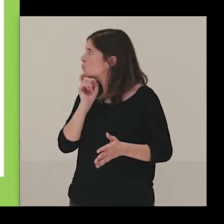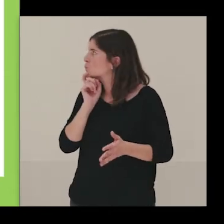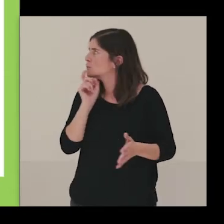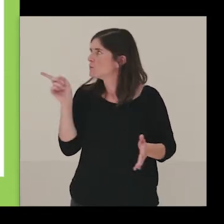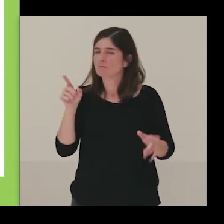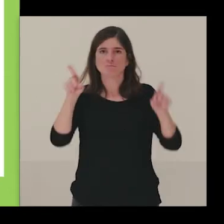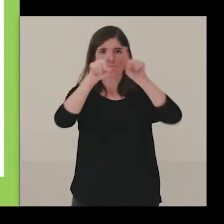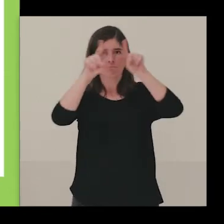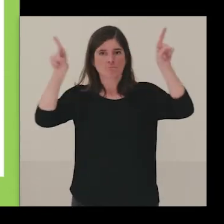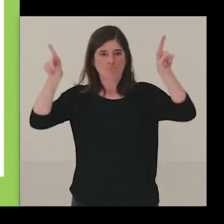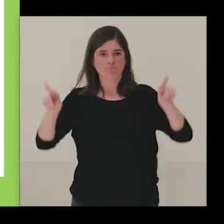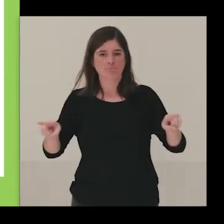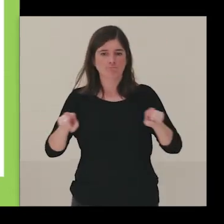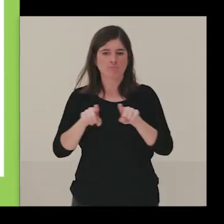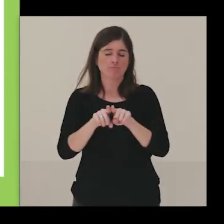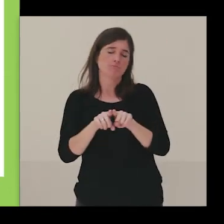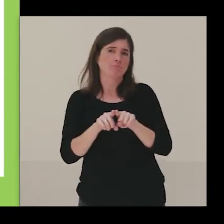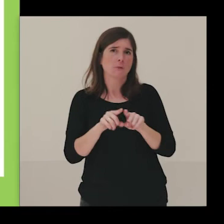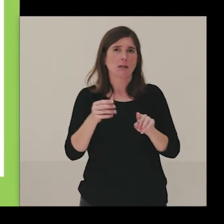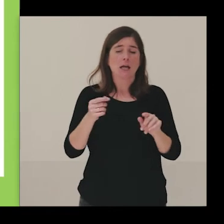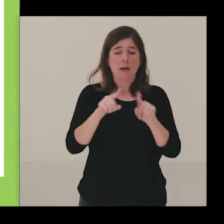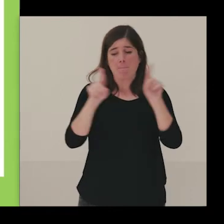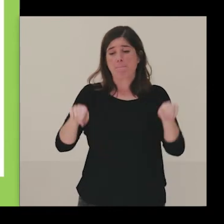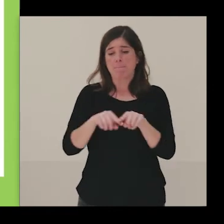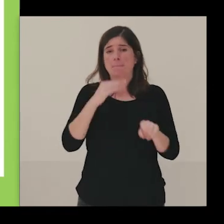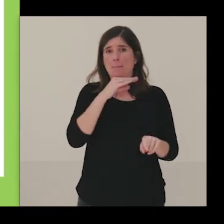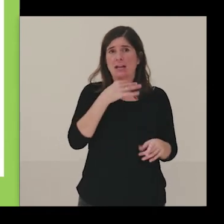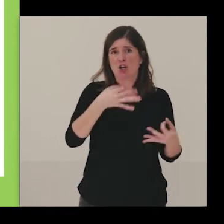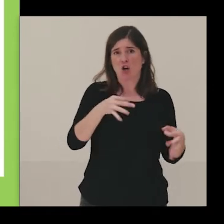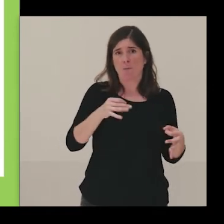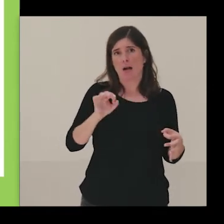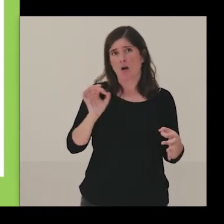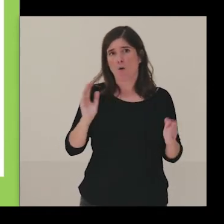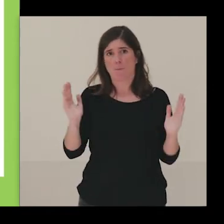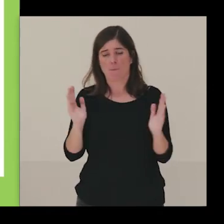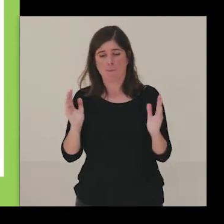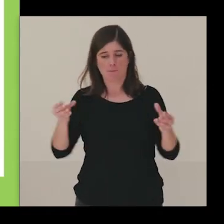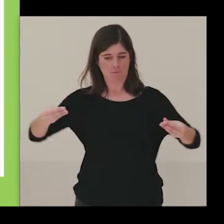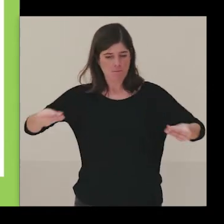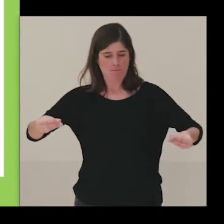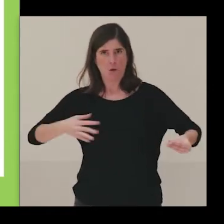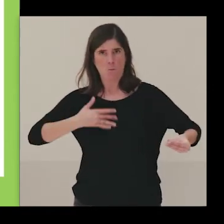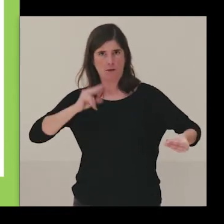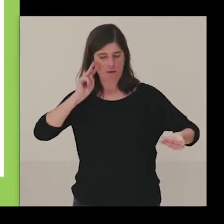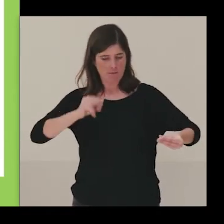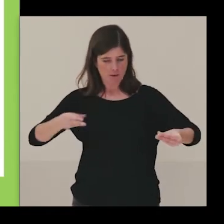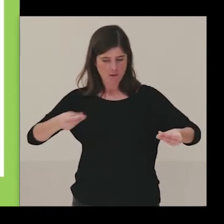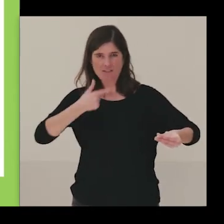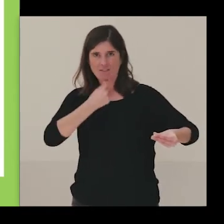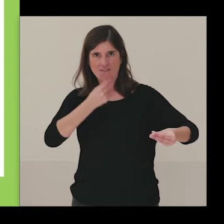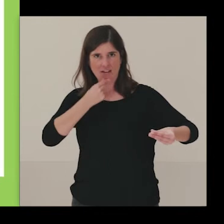A5. Manejable, cómodo para las manos. Que en la portada veamos dónde estamos